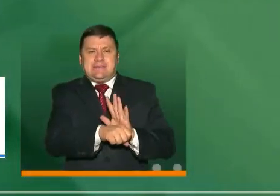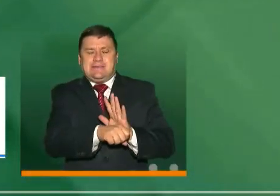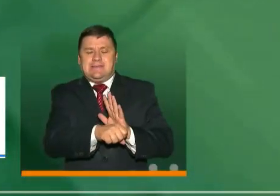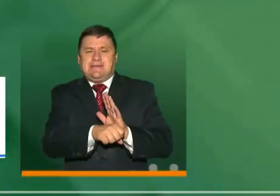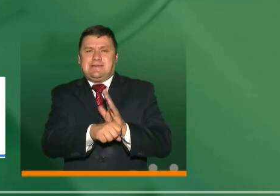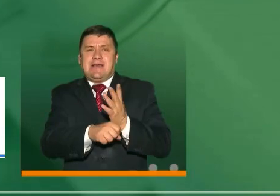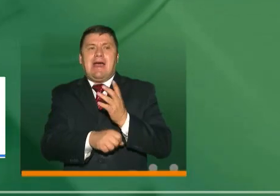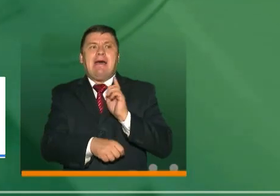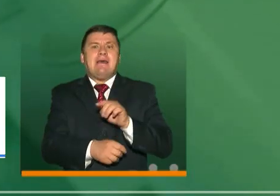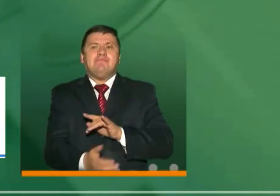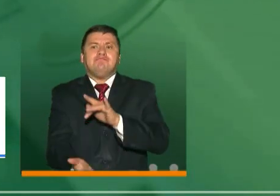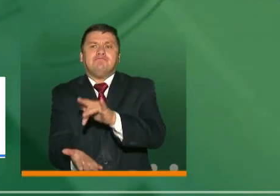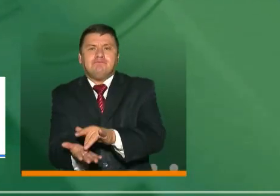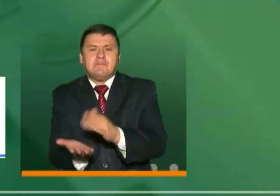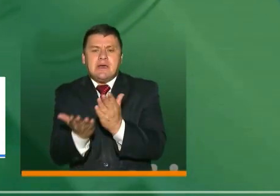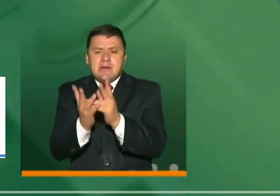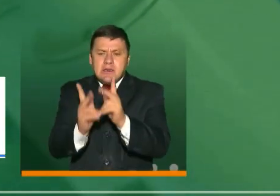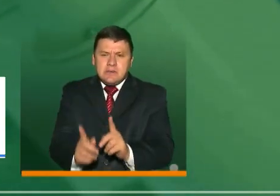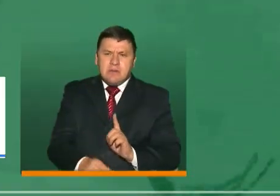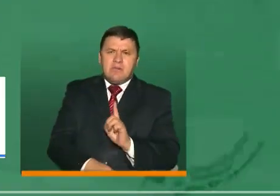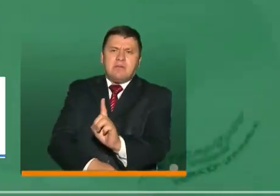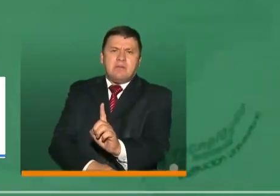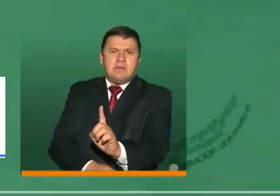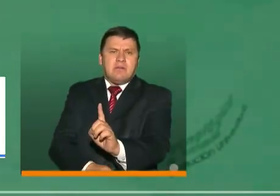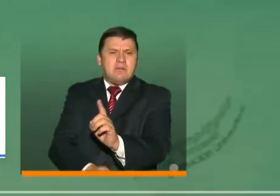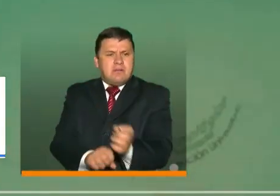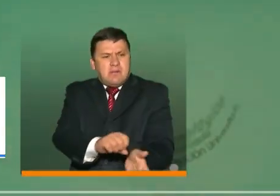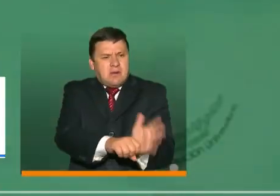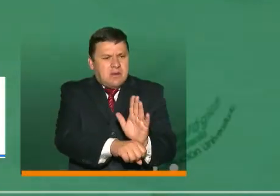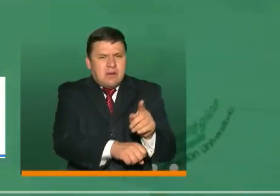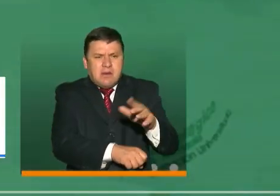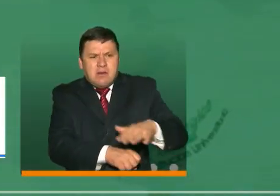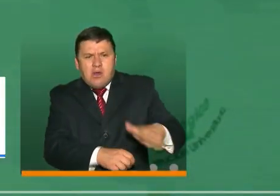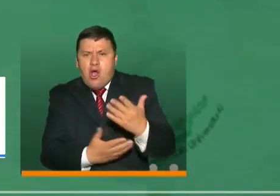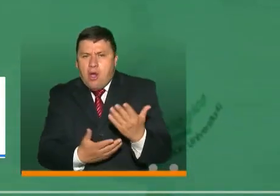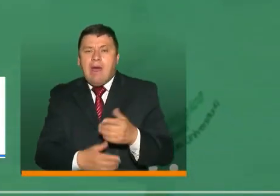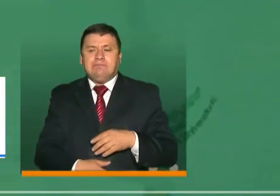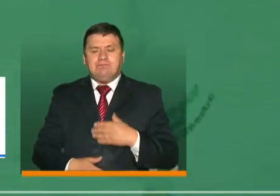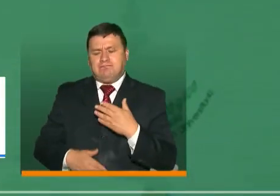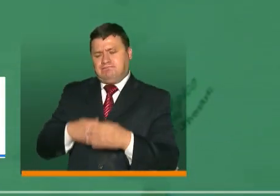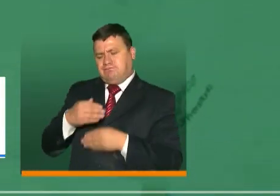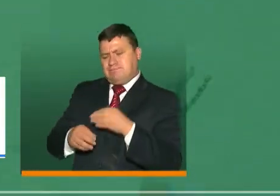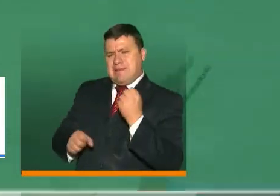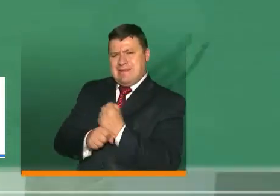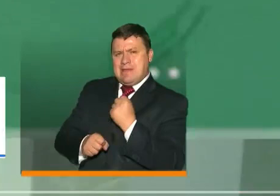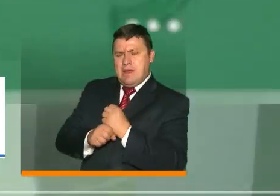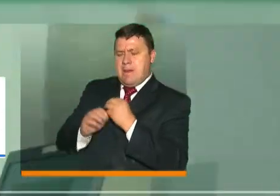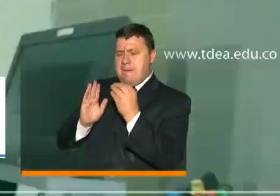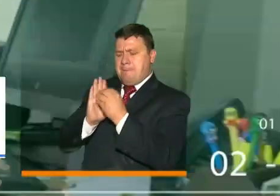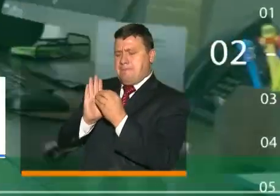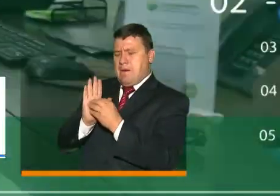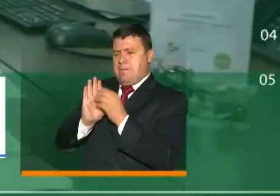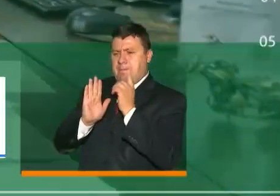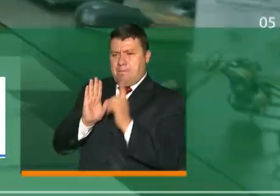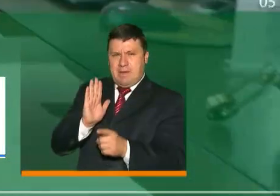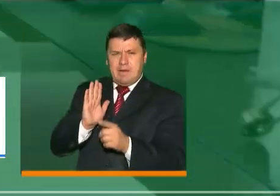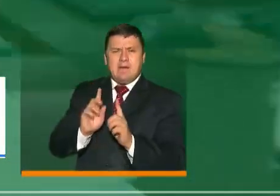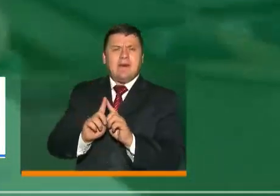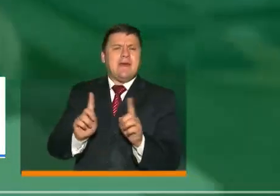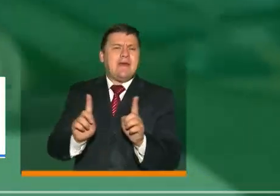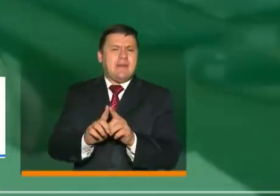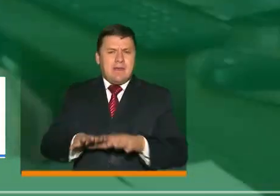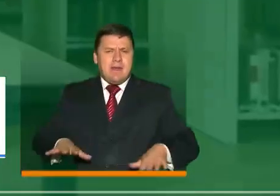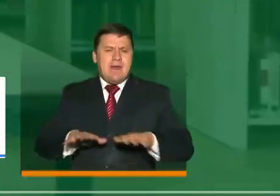la presencialidad de nuestros estudiantes. Por lo tanto, hemos venido trabajando todos los protocolos para las